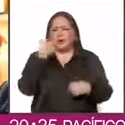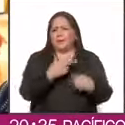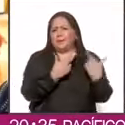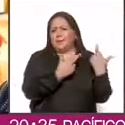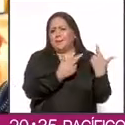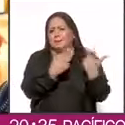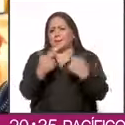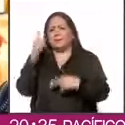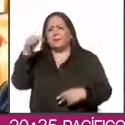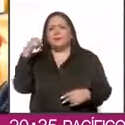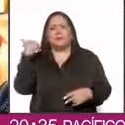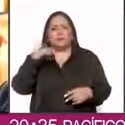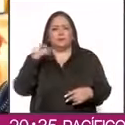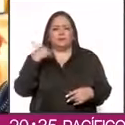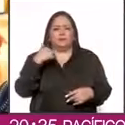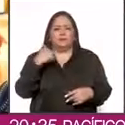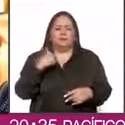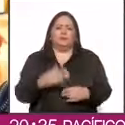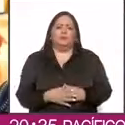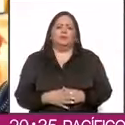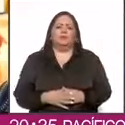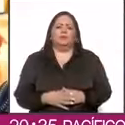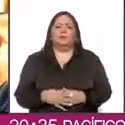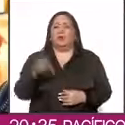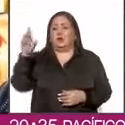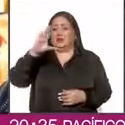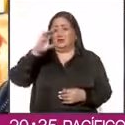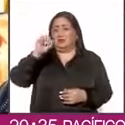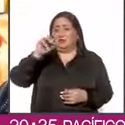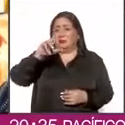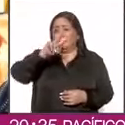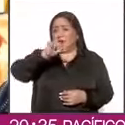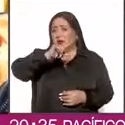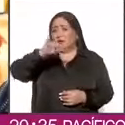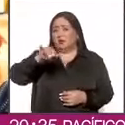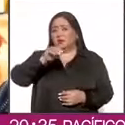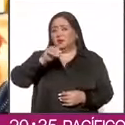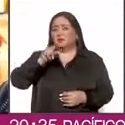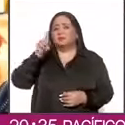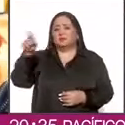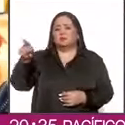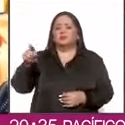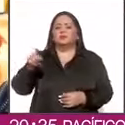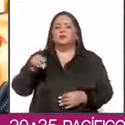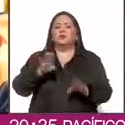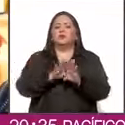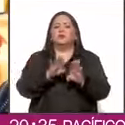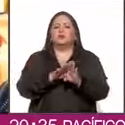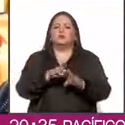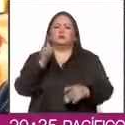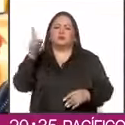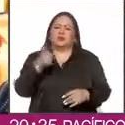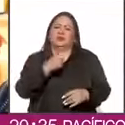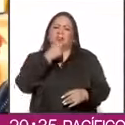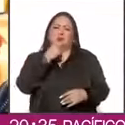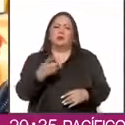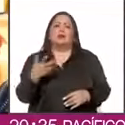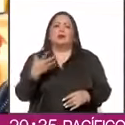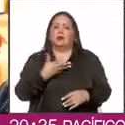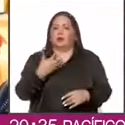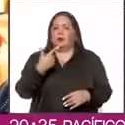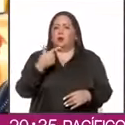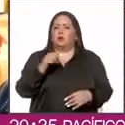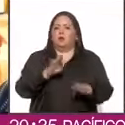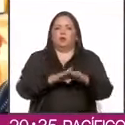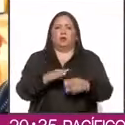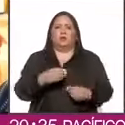catástrofe no remitirse a César Vallejo, quien en los Heraldos Negros decía: hay golpes en